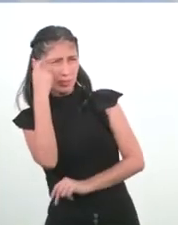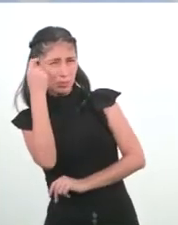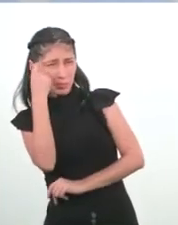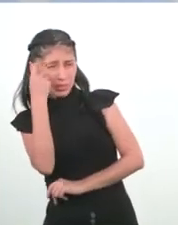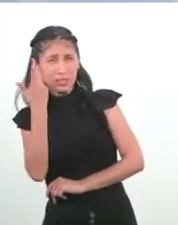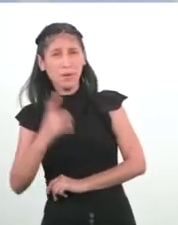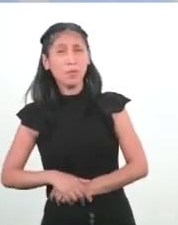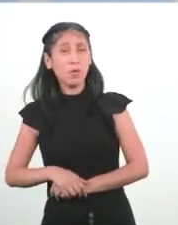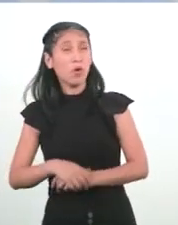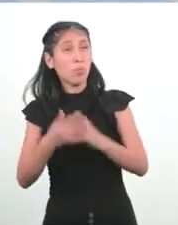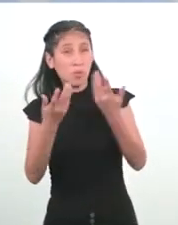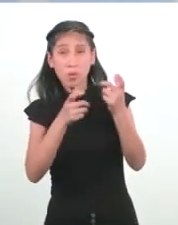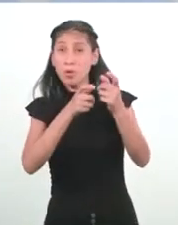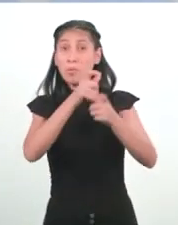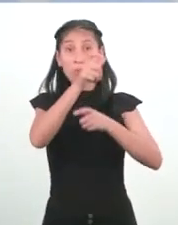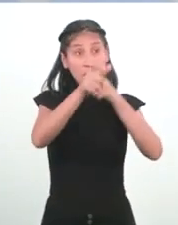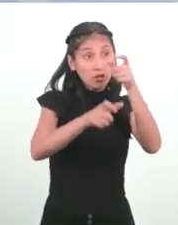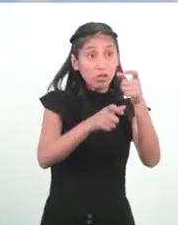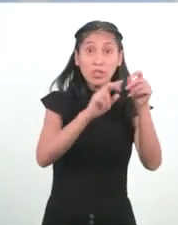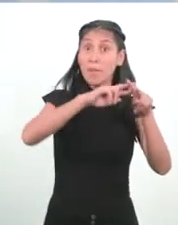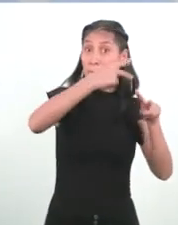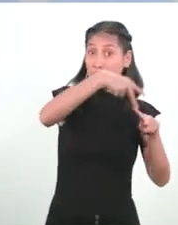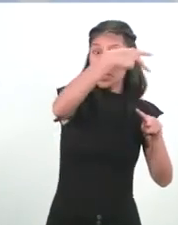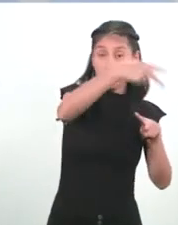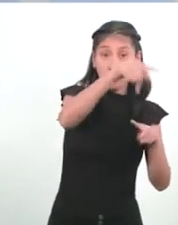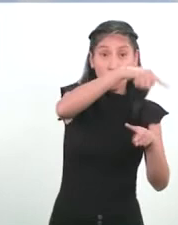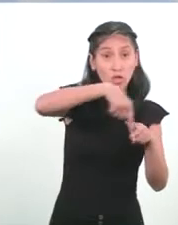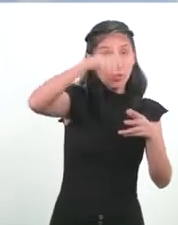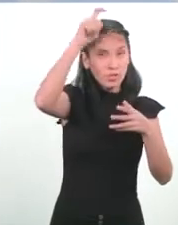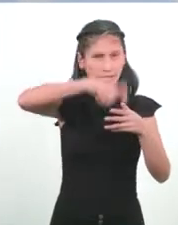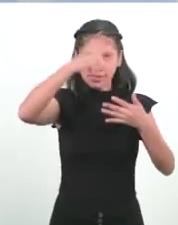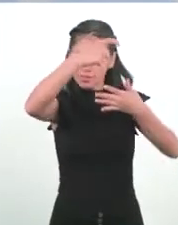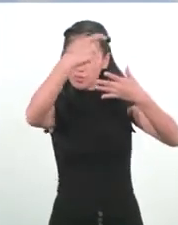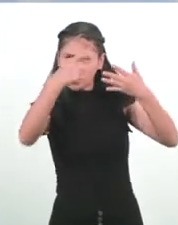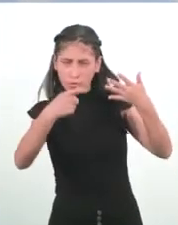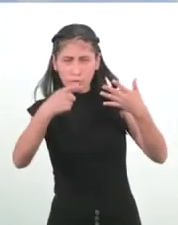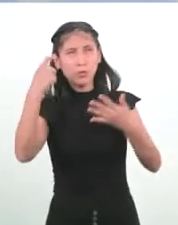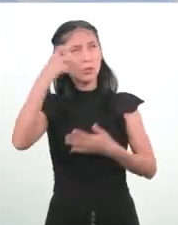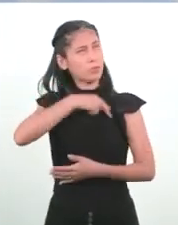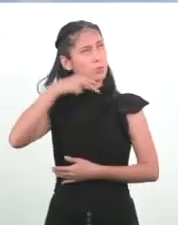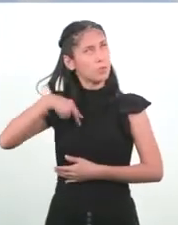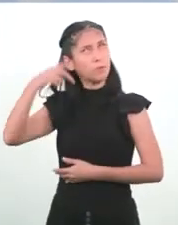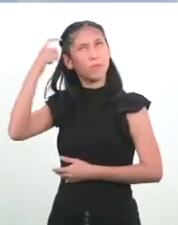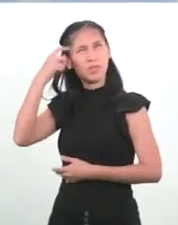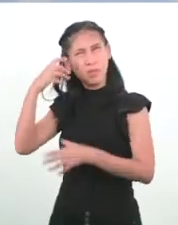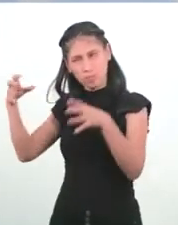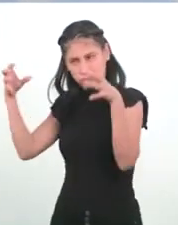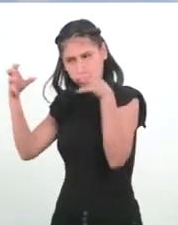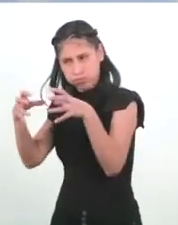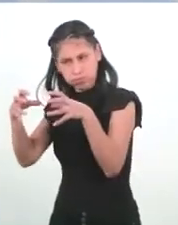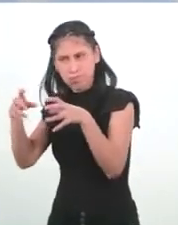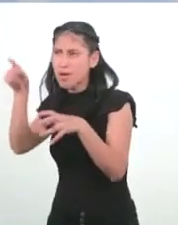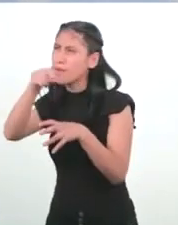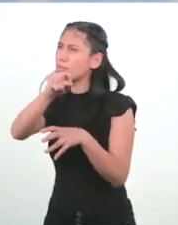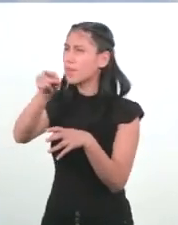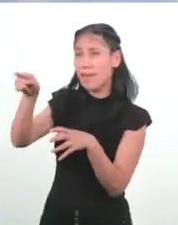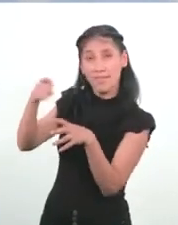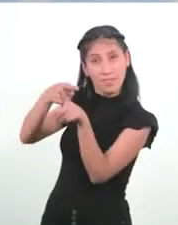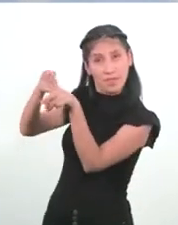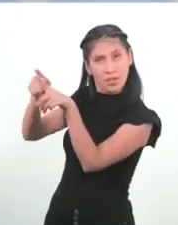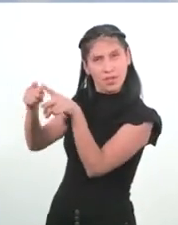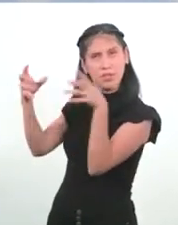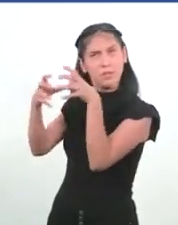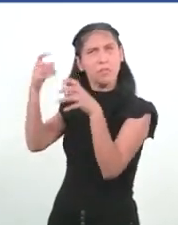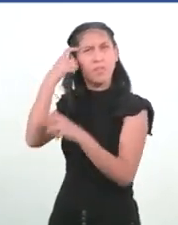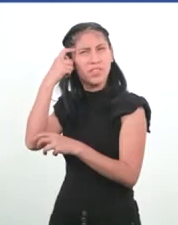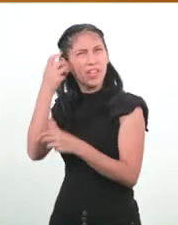comunidad, todas y todos estaremos aportando. Así que se me ha ocurrido... Y con esa información, ¿qué